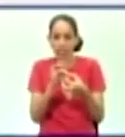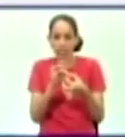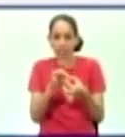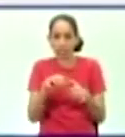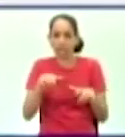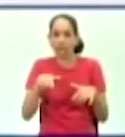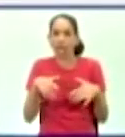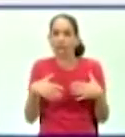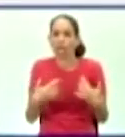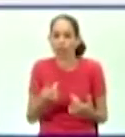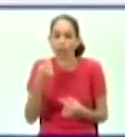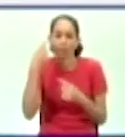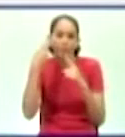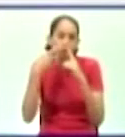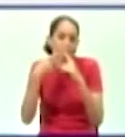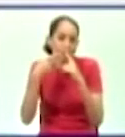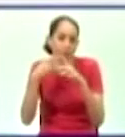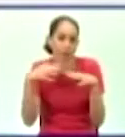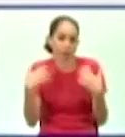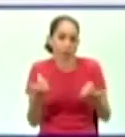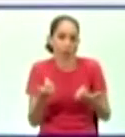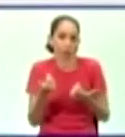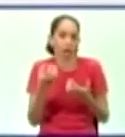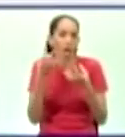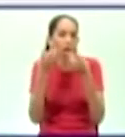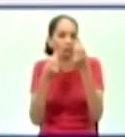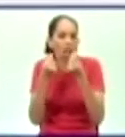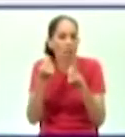nos plantean que calculemos la amplitud